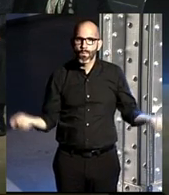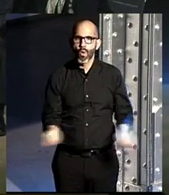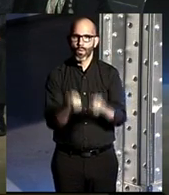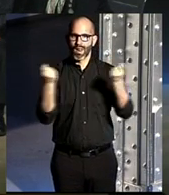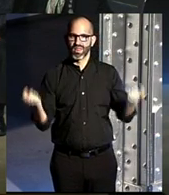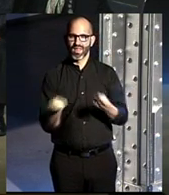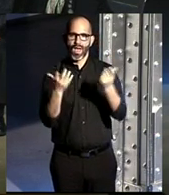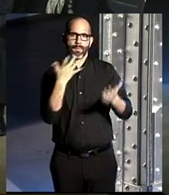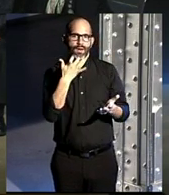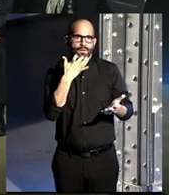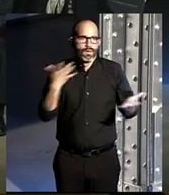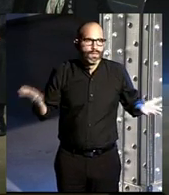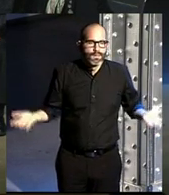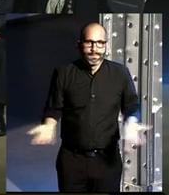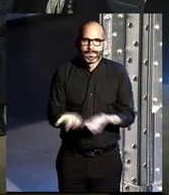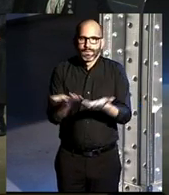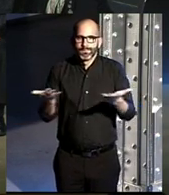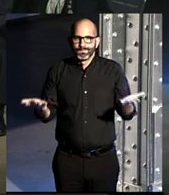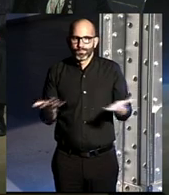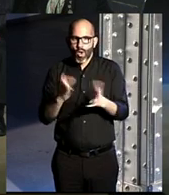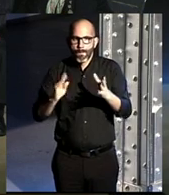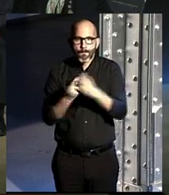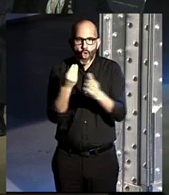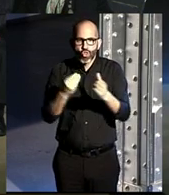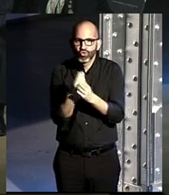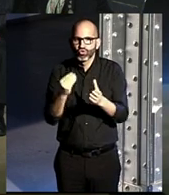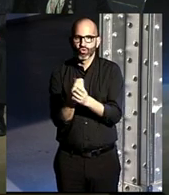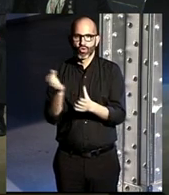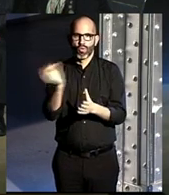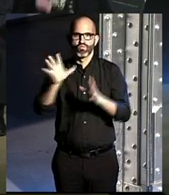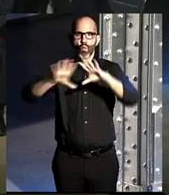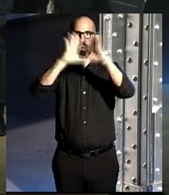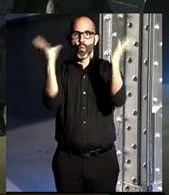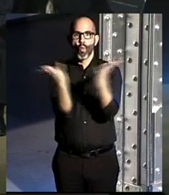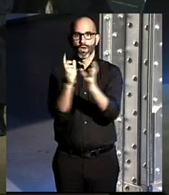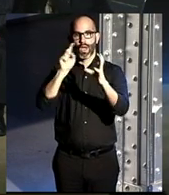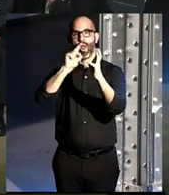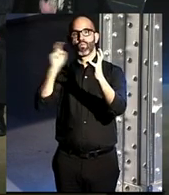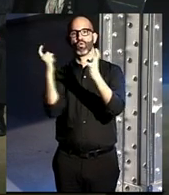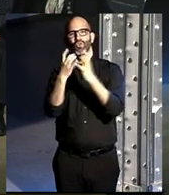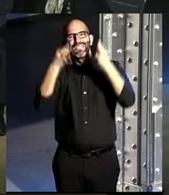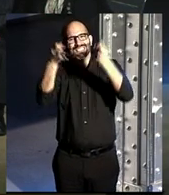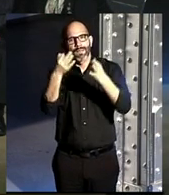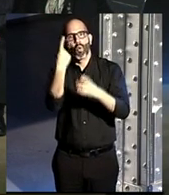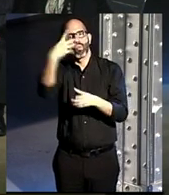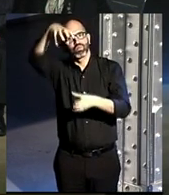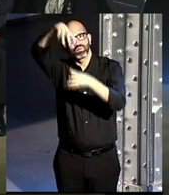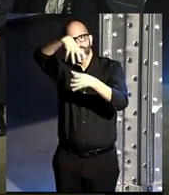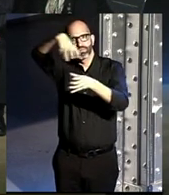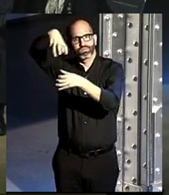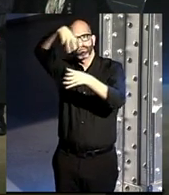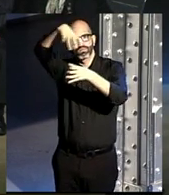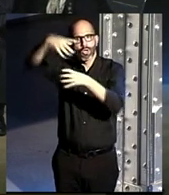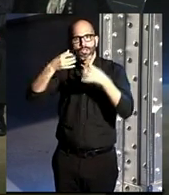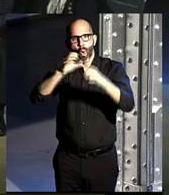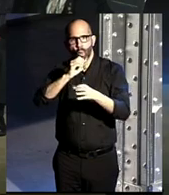productos que llevan el nombre de Vuelta al Mundo, no sé qué, siempre un globo, siempre un globo. Lo único que ponen es el globo,